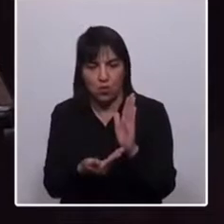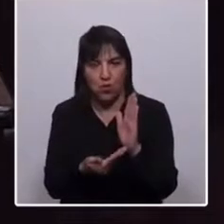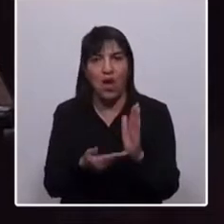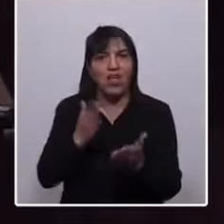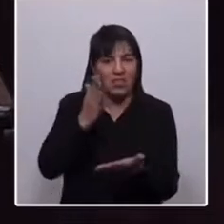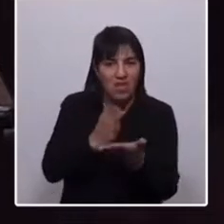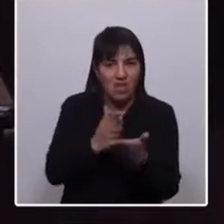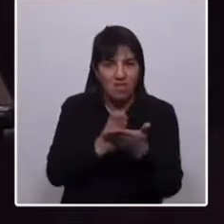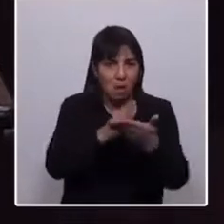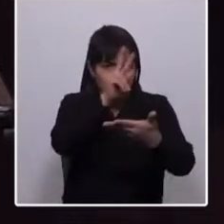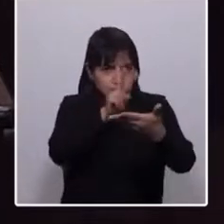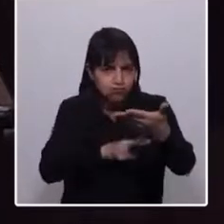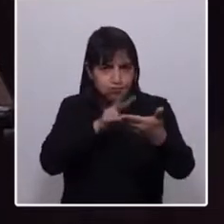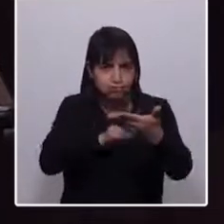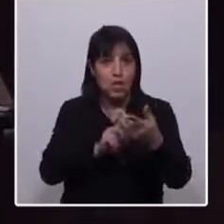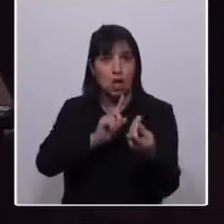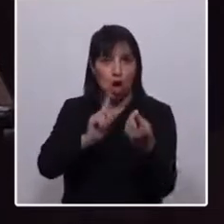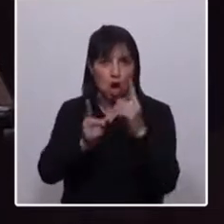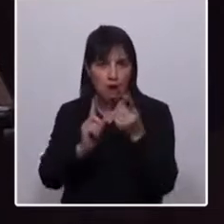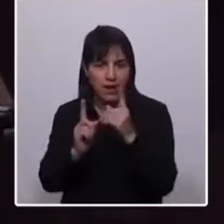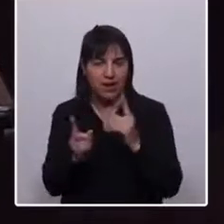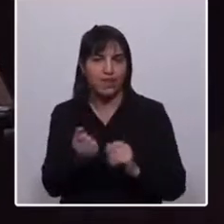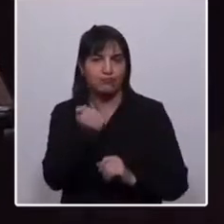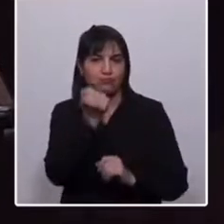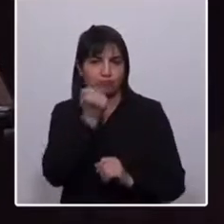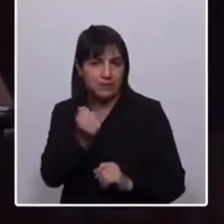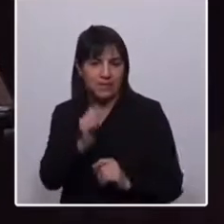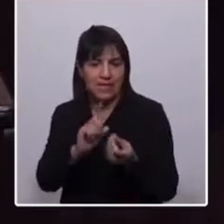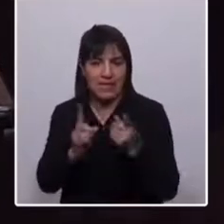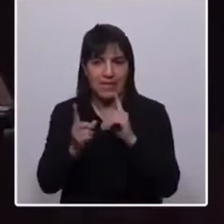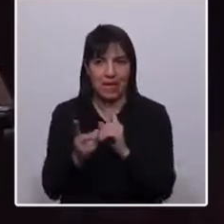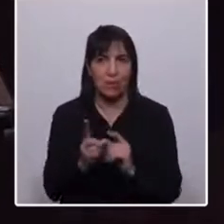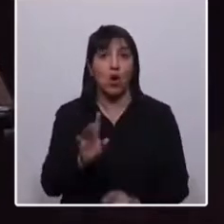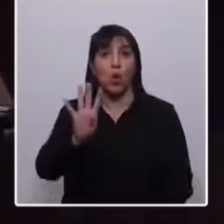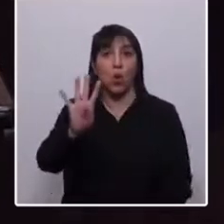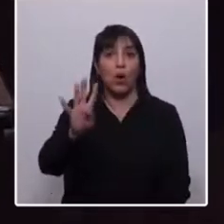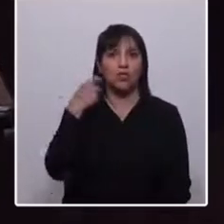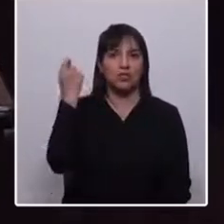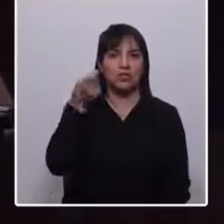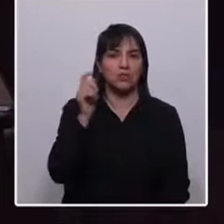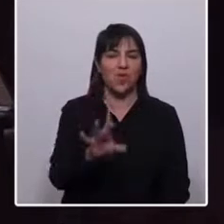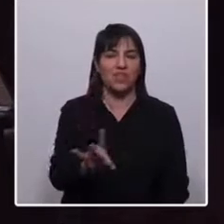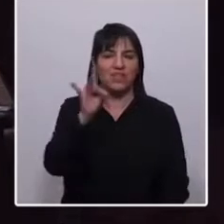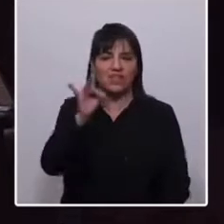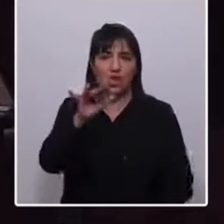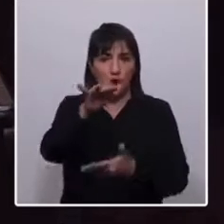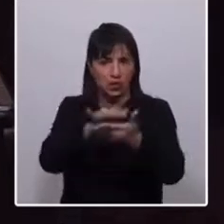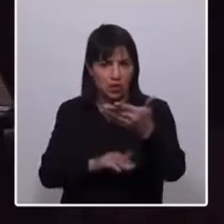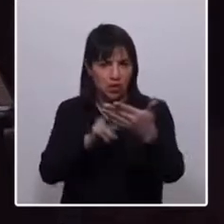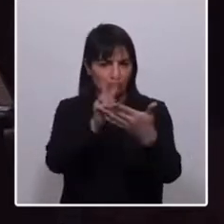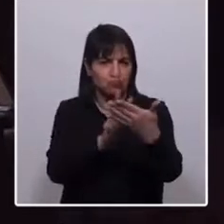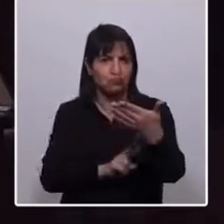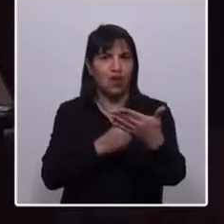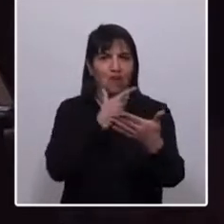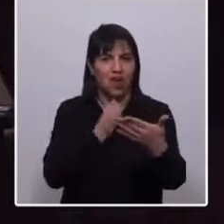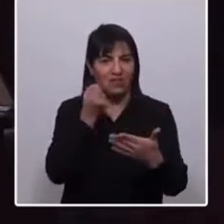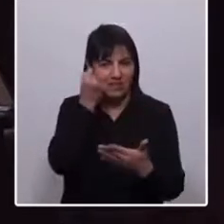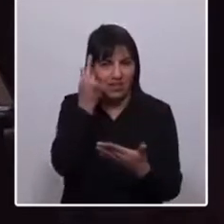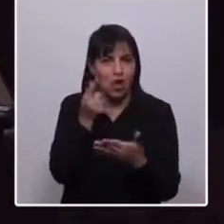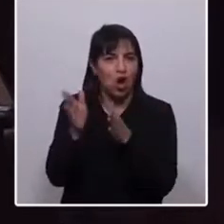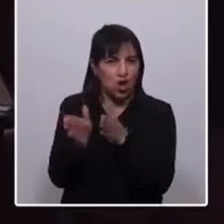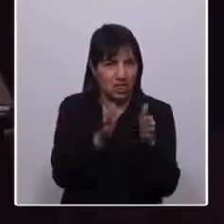corregir el texto, para que cuando el 4 de septiembre tengan que tomar una decisión, lo hagan en base a un texto que sea fácil de entender, un texto